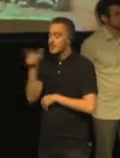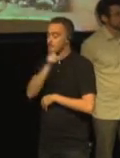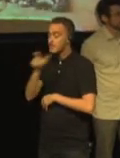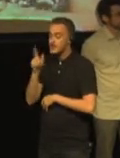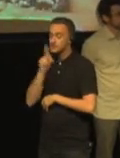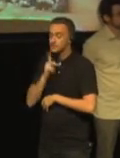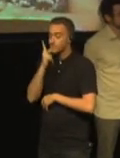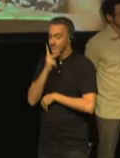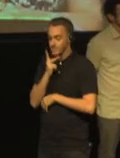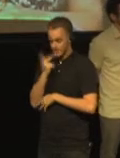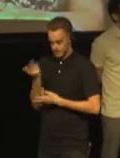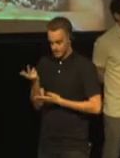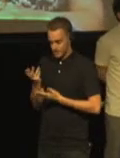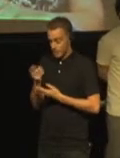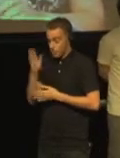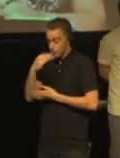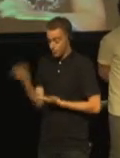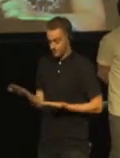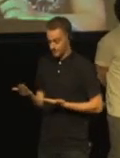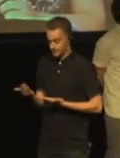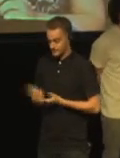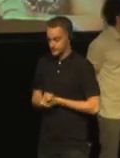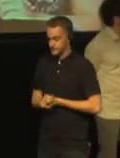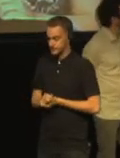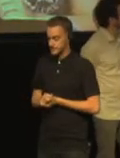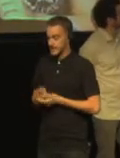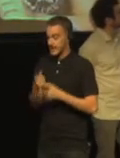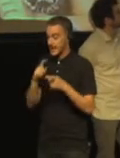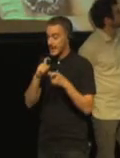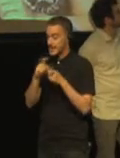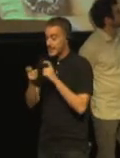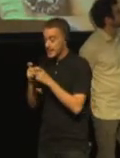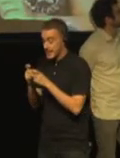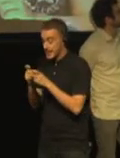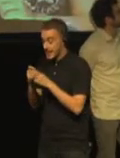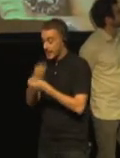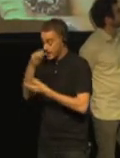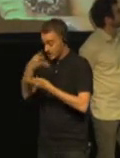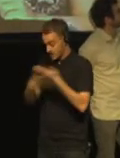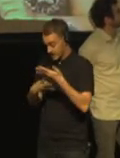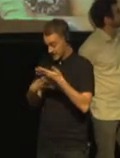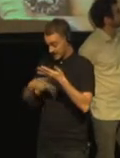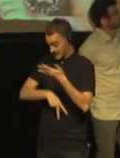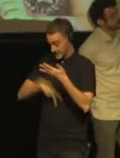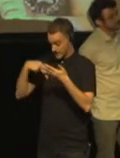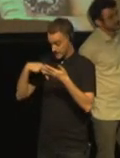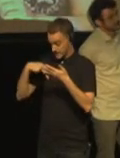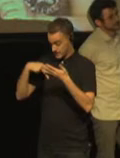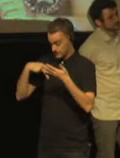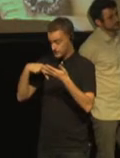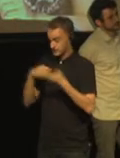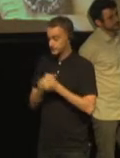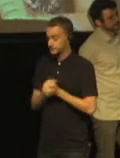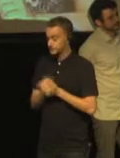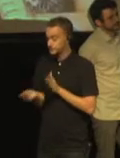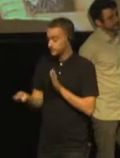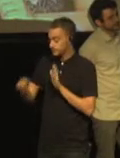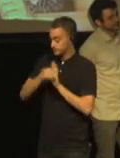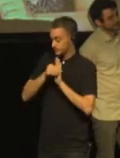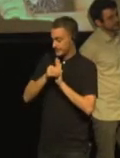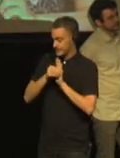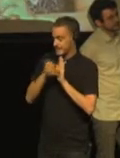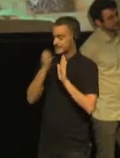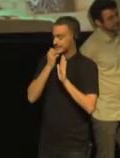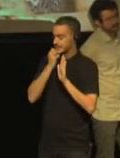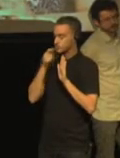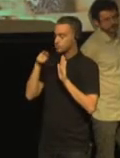incluir una pregunta en nuestros censos nacionales sobre qué ha tenido usted pérdida de vista o de